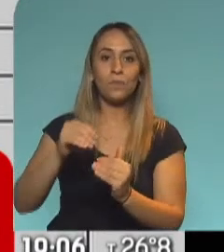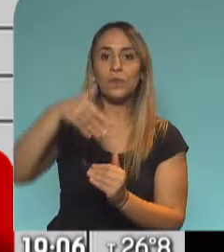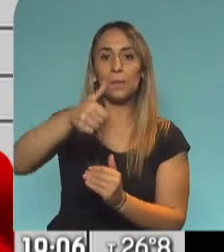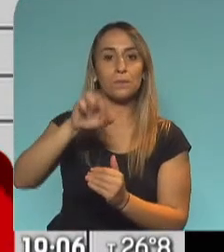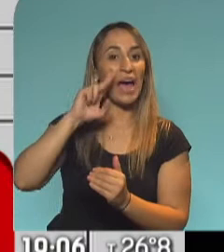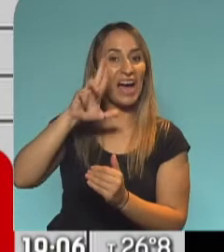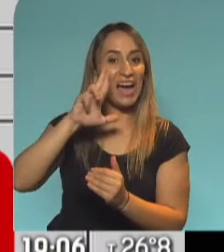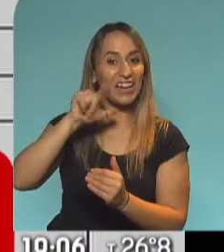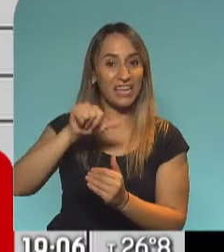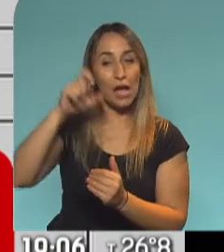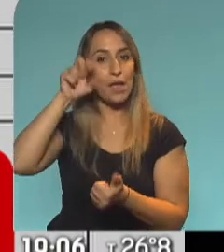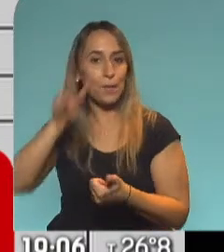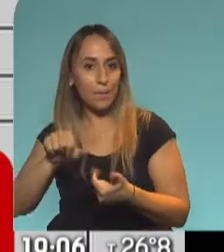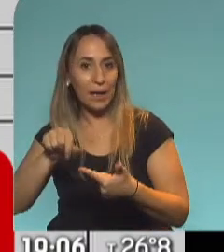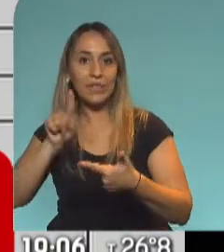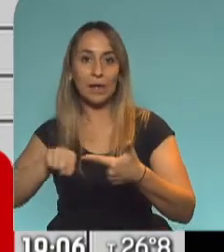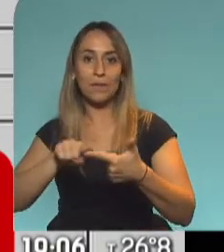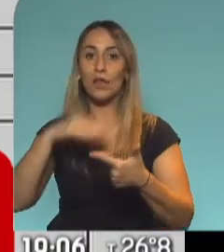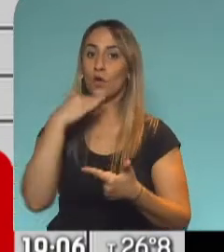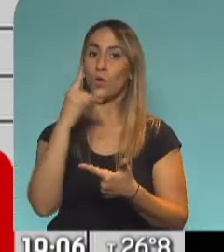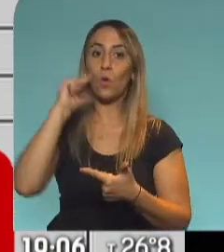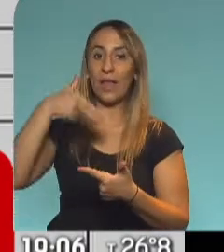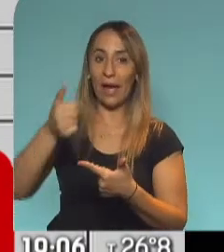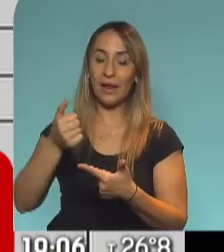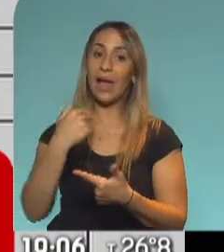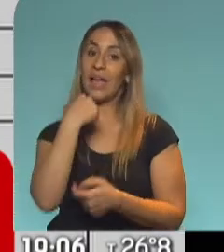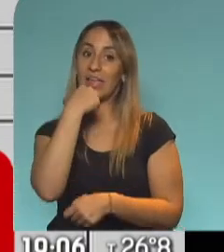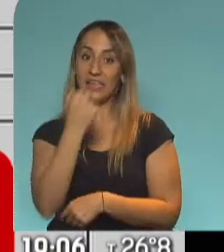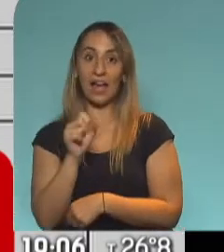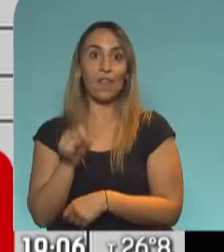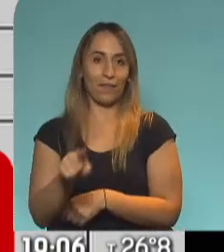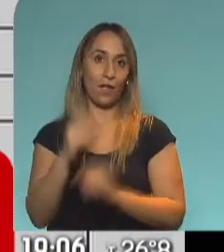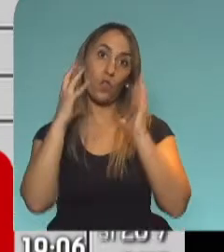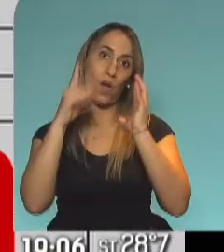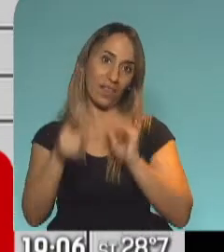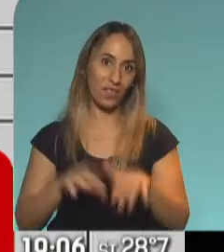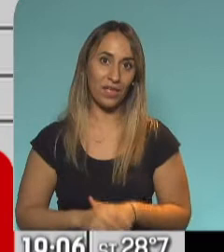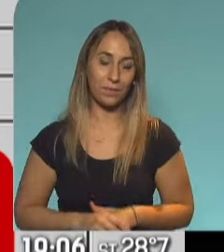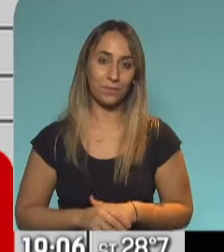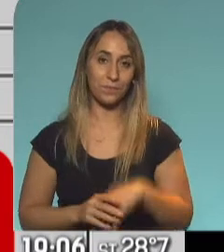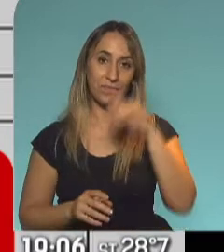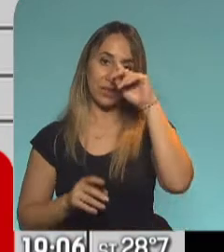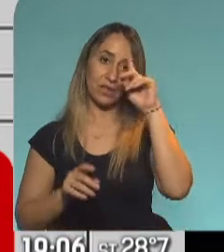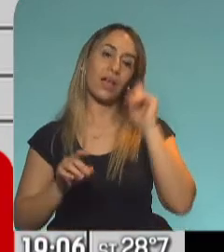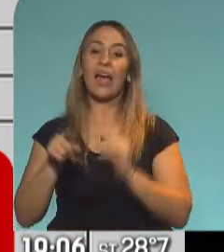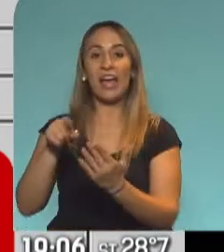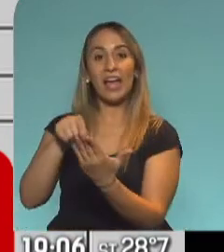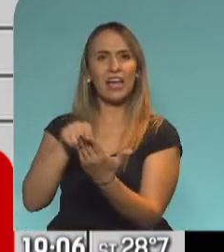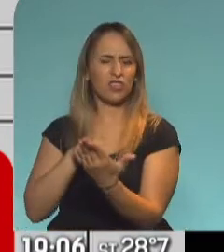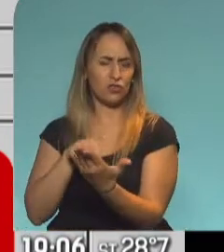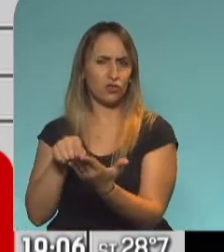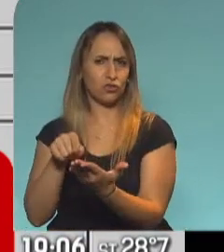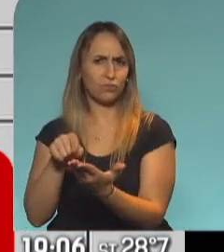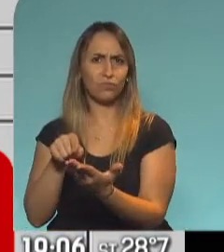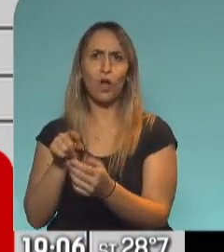Juliana Duhalde. Hijas de Hilda González y de Eduardo Duhalde. Esos nombres no entran en ningún tipo